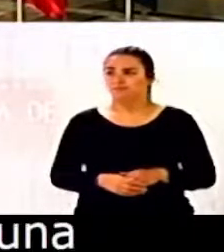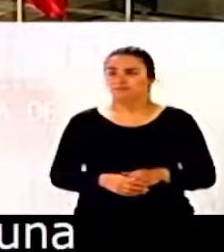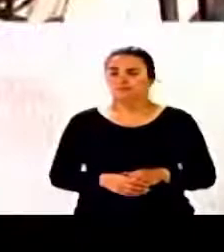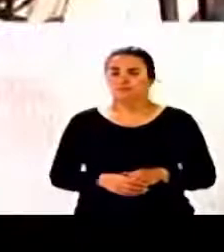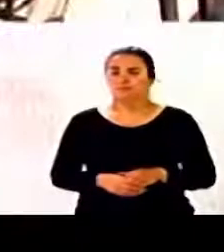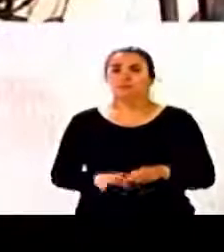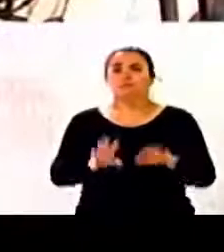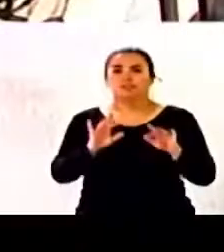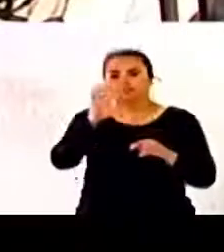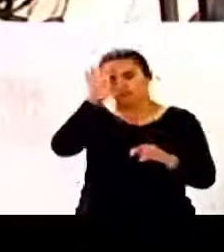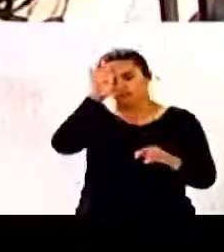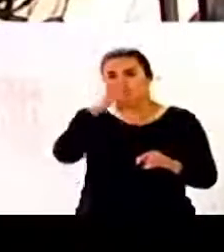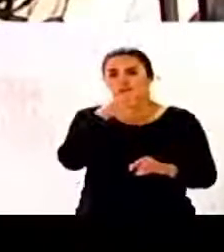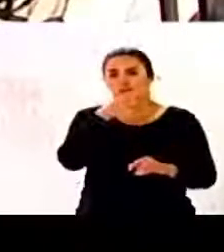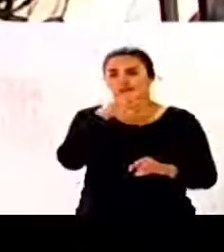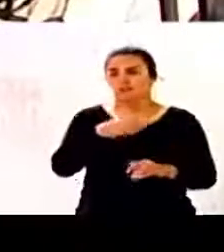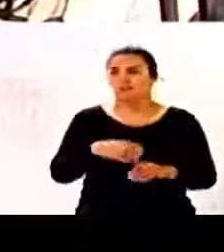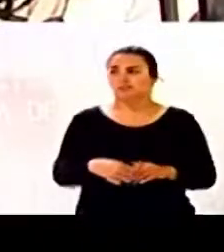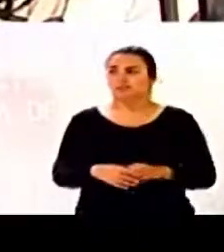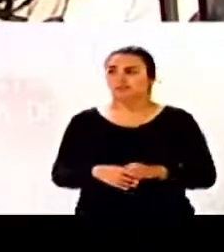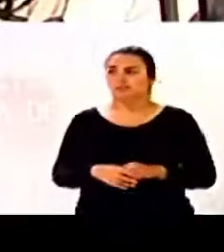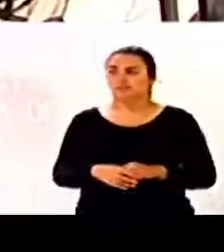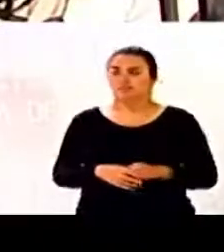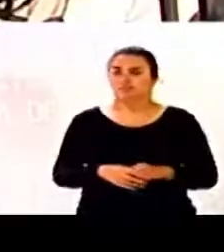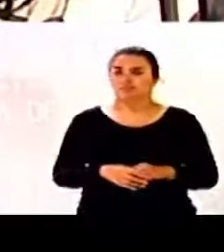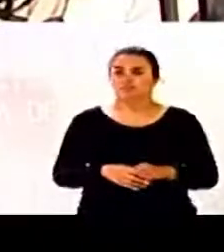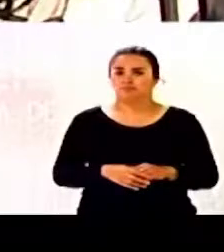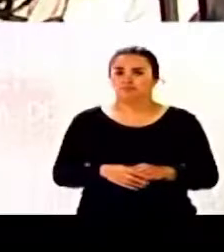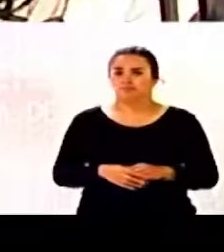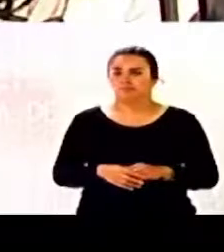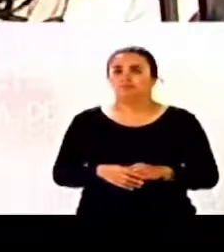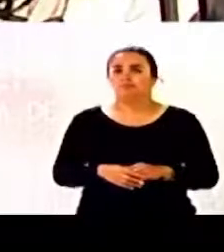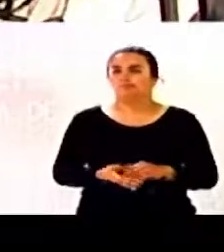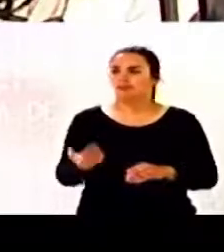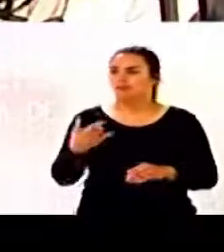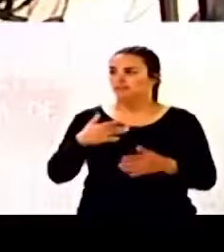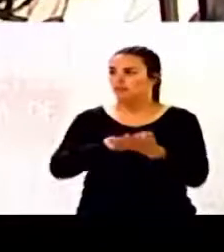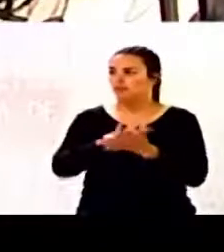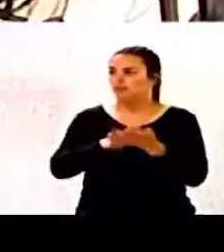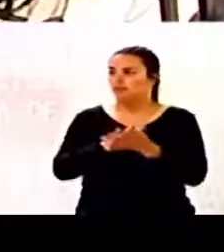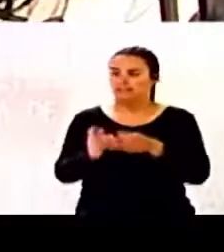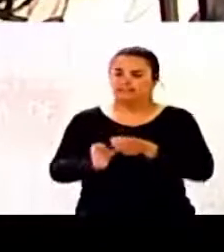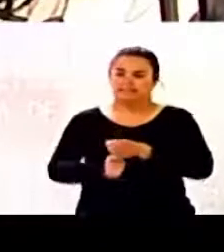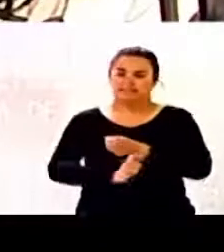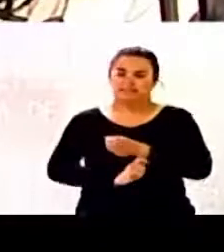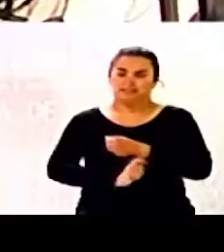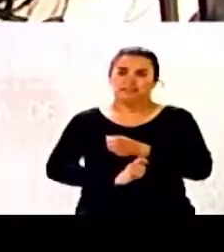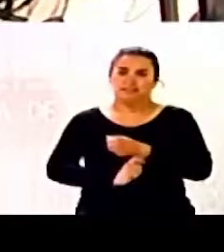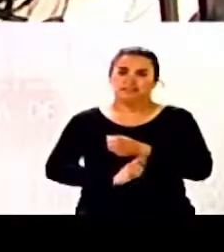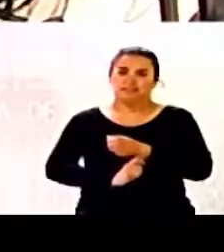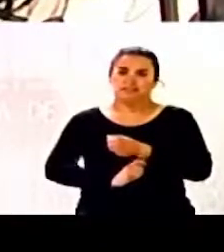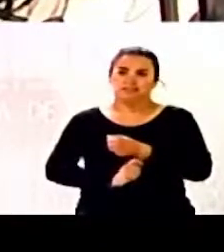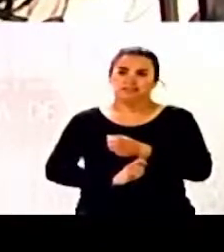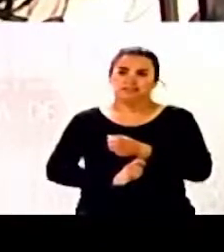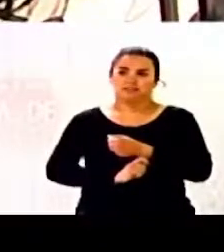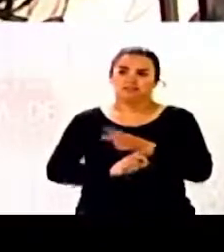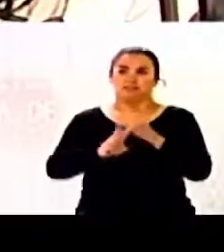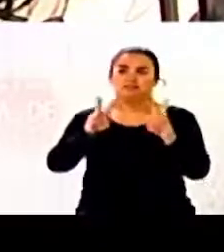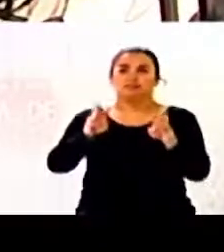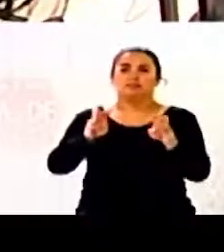Sí, hola, buenas tardes. Hola, Juan. Buenas. Ha comentado la estrategia contra el reto